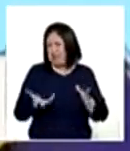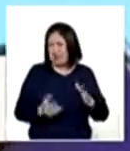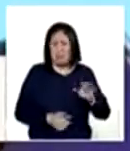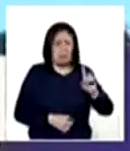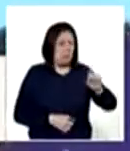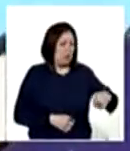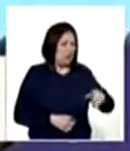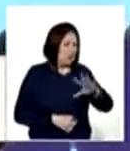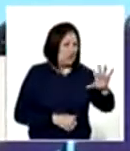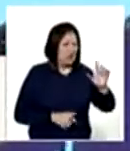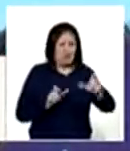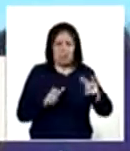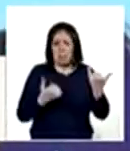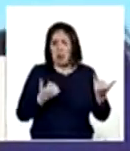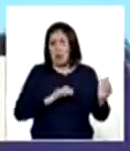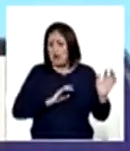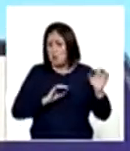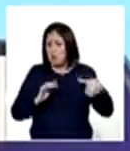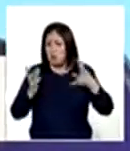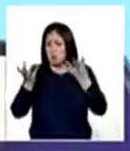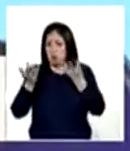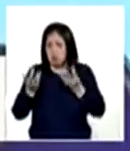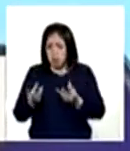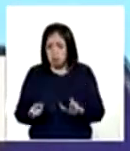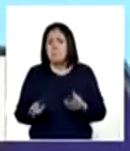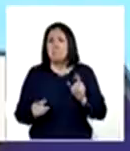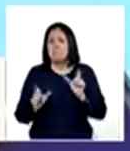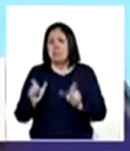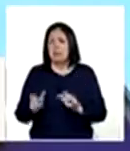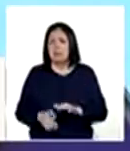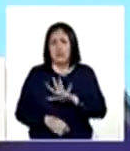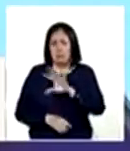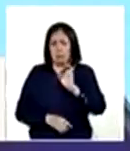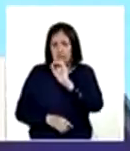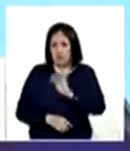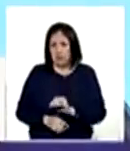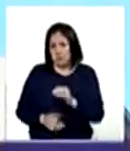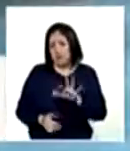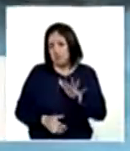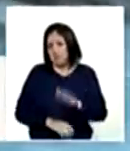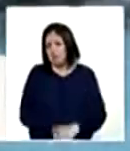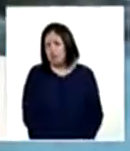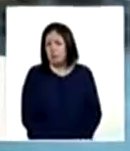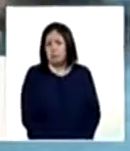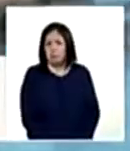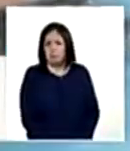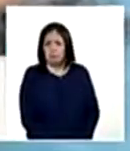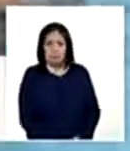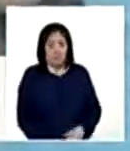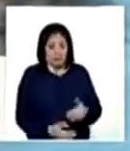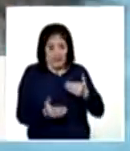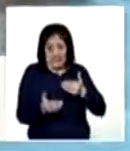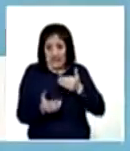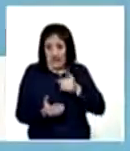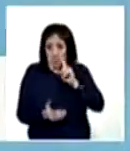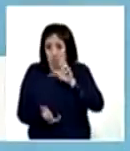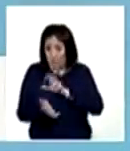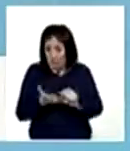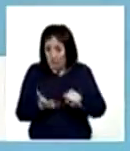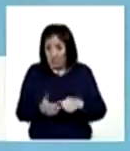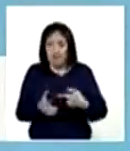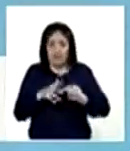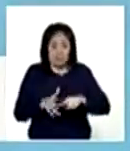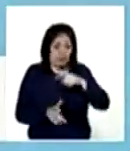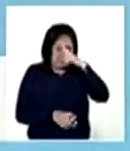2.000, 1.500 personas, ahora ya ha bajado, ¿no? A un 50% más o menos. A tan solo un mes de la temporada de verano,